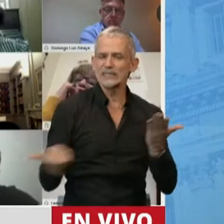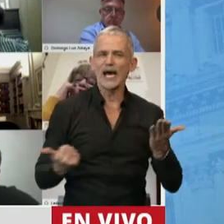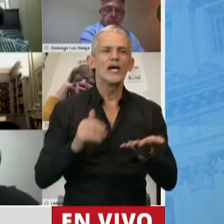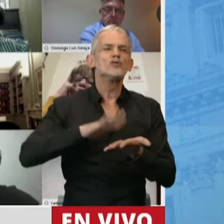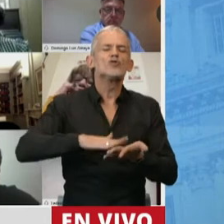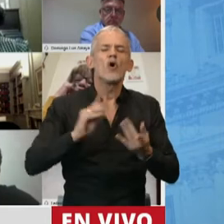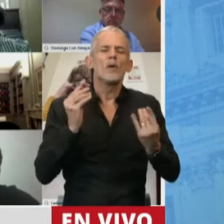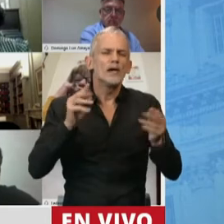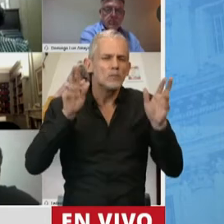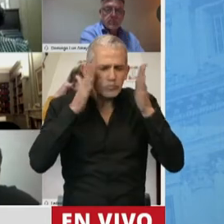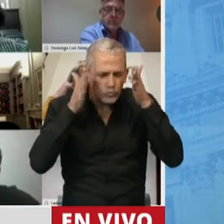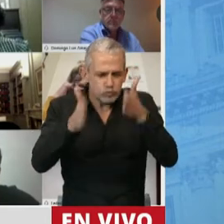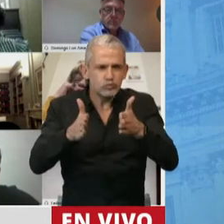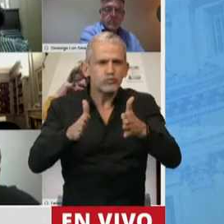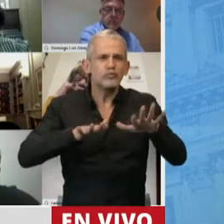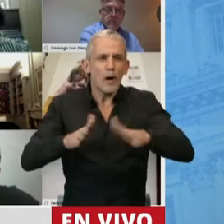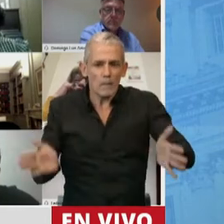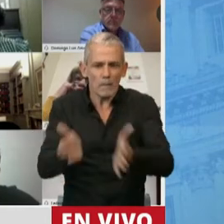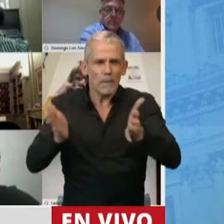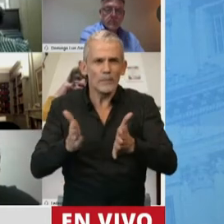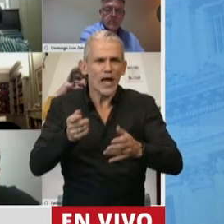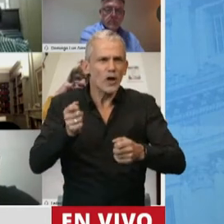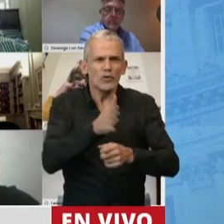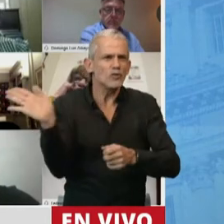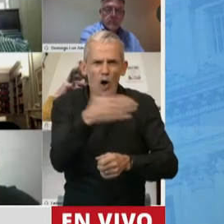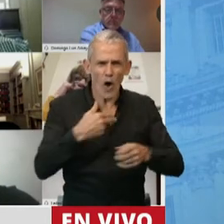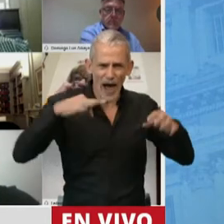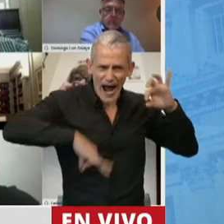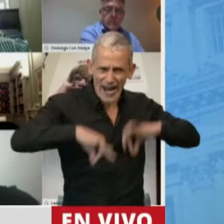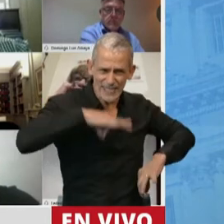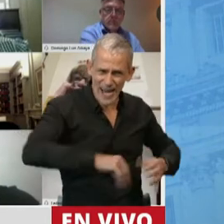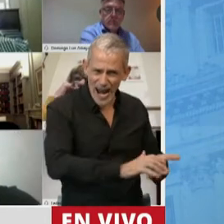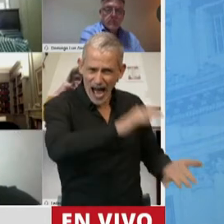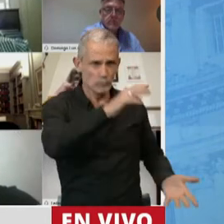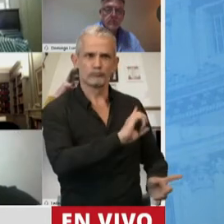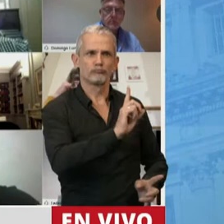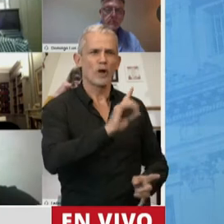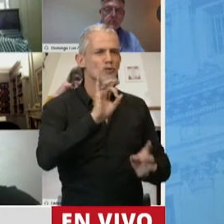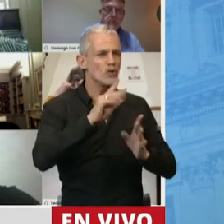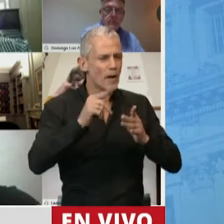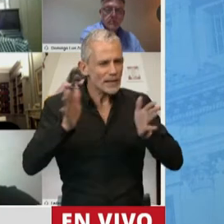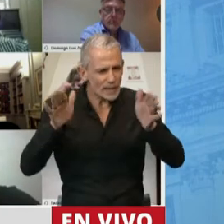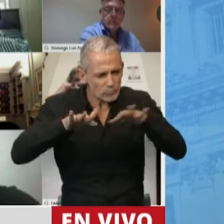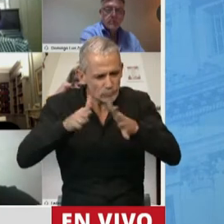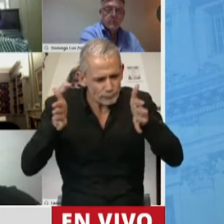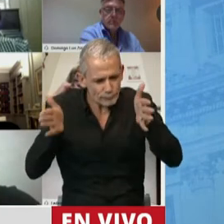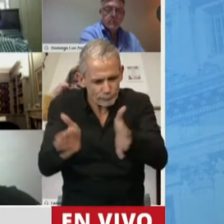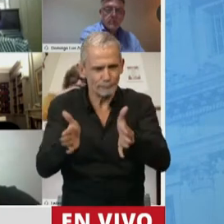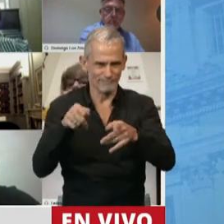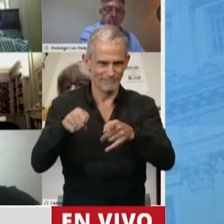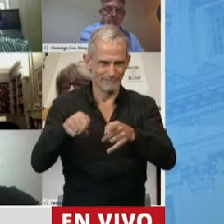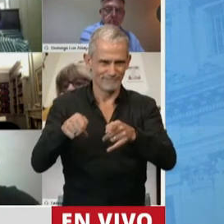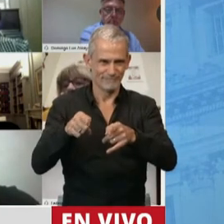actividad promovida y no sobre el total de las ganancias. Ello genera desincentivos